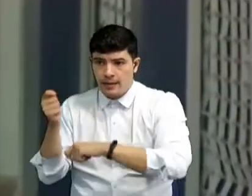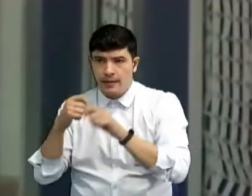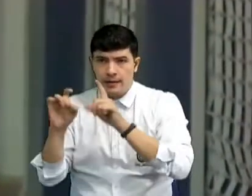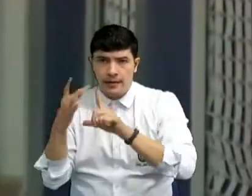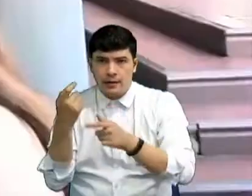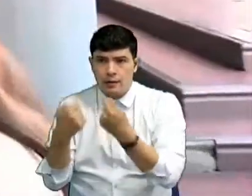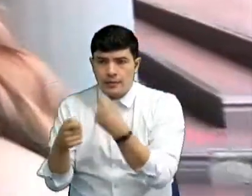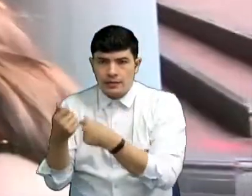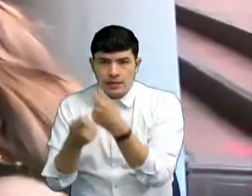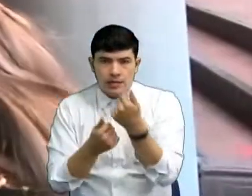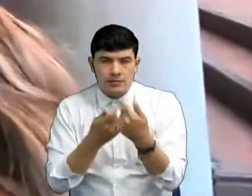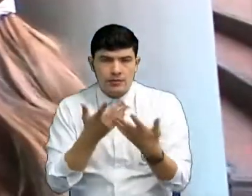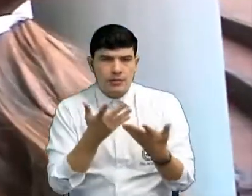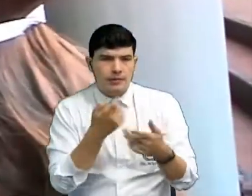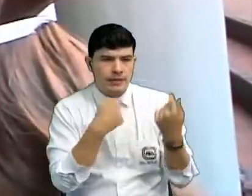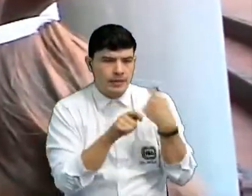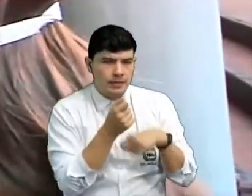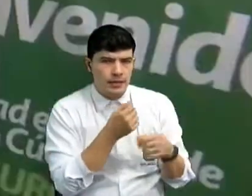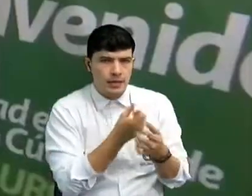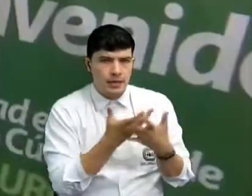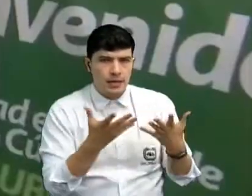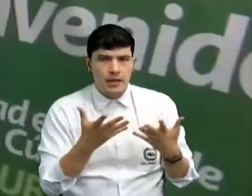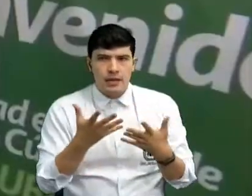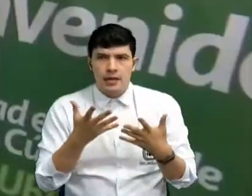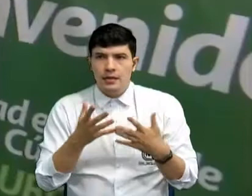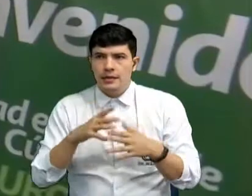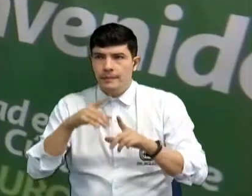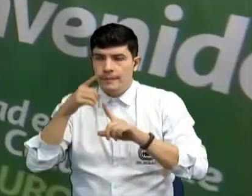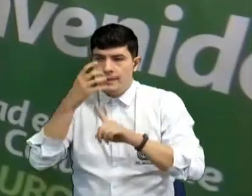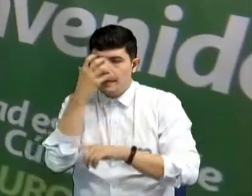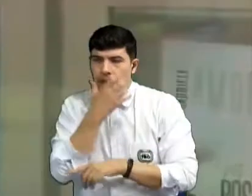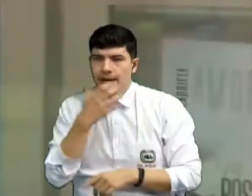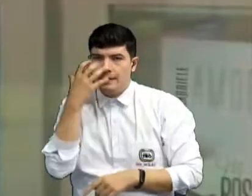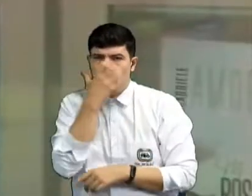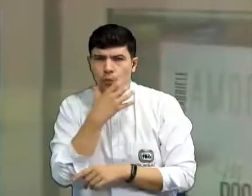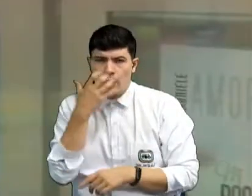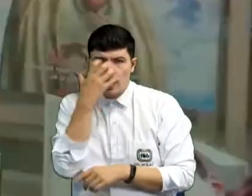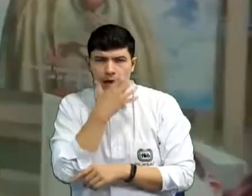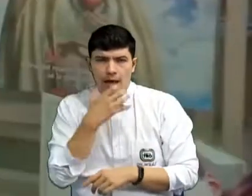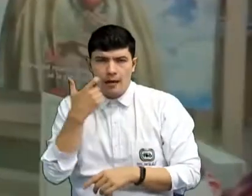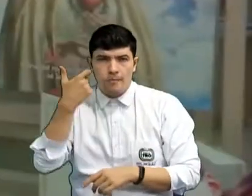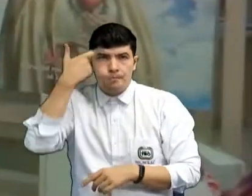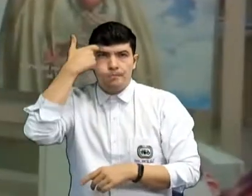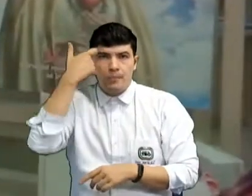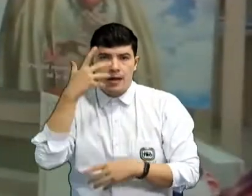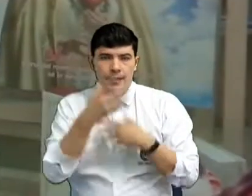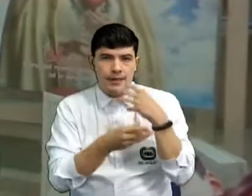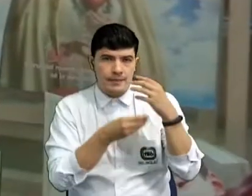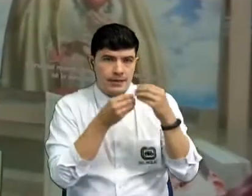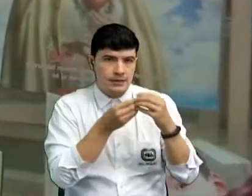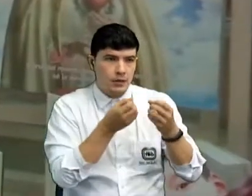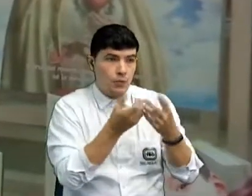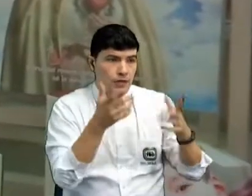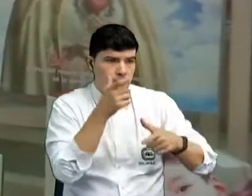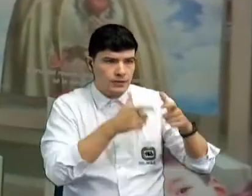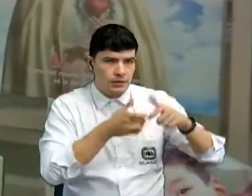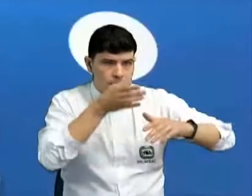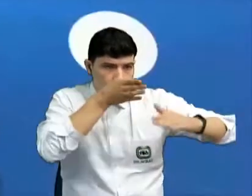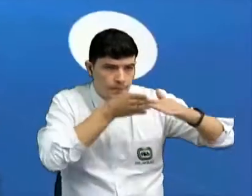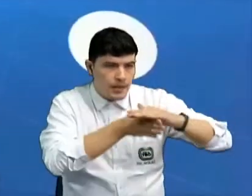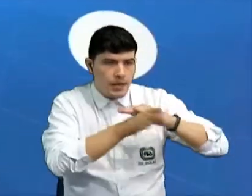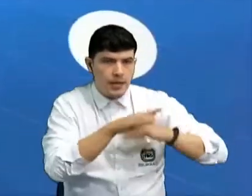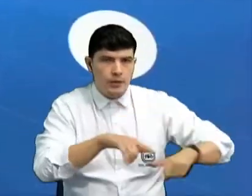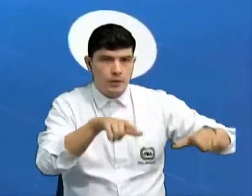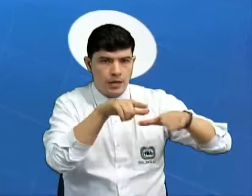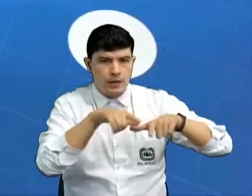el lavado de manos de los clientes, la toma de temperatura y el cumplimiento de los aforos al interior de las tiendas. Hemos dispuesto unos